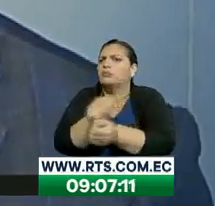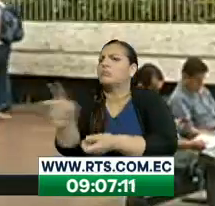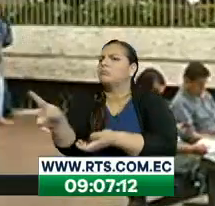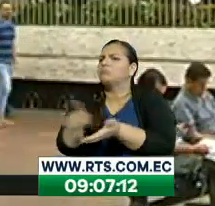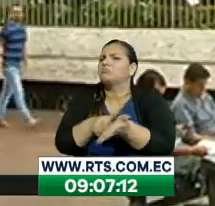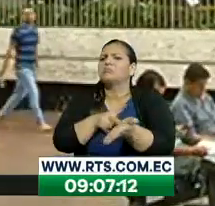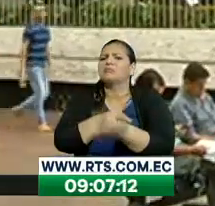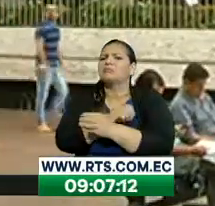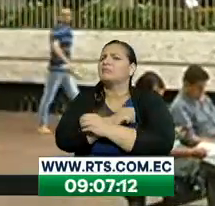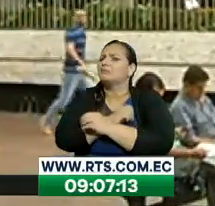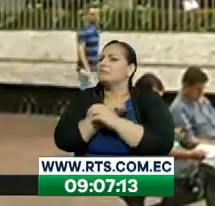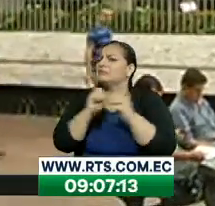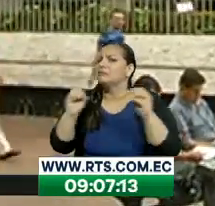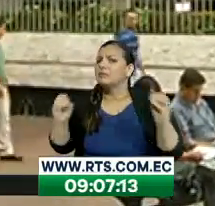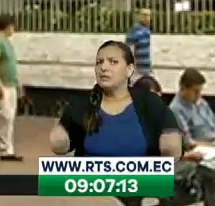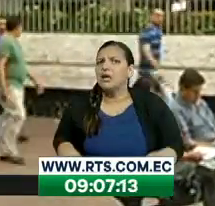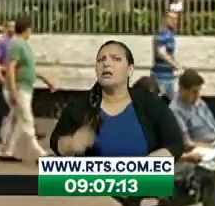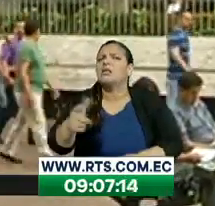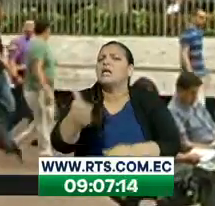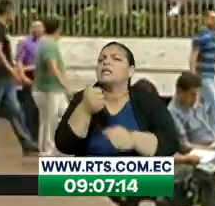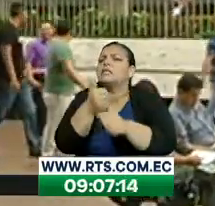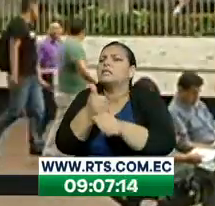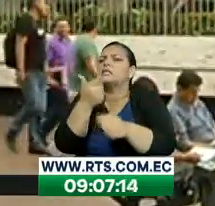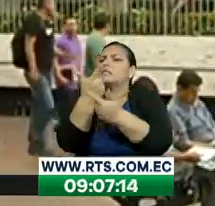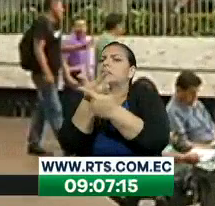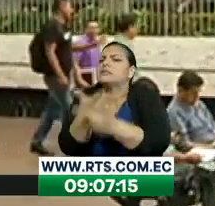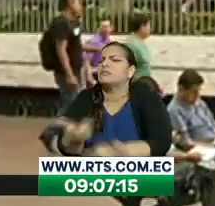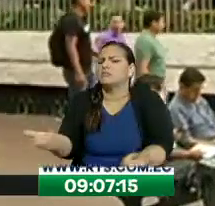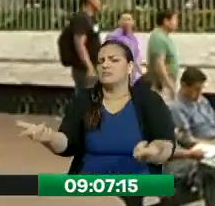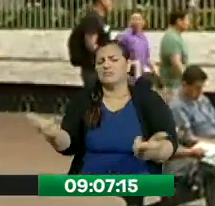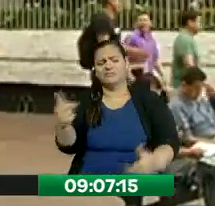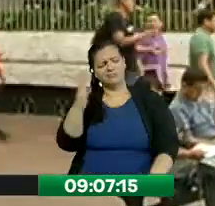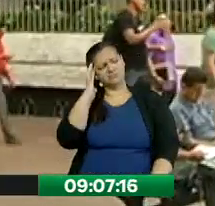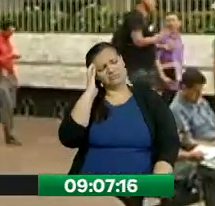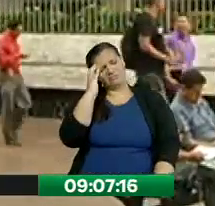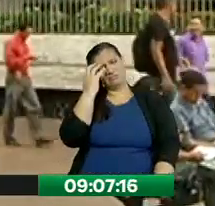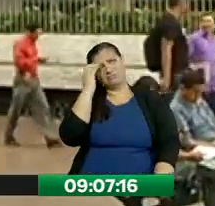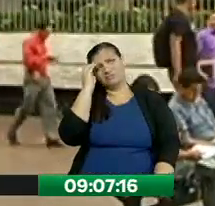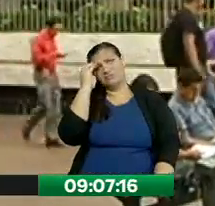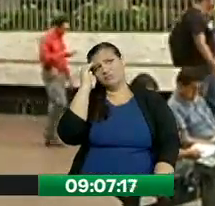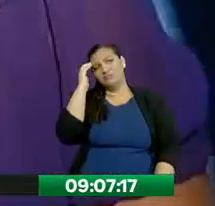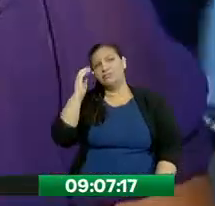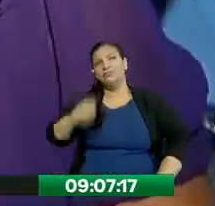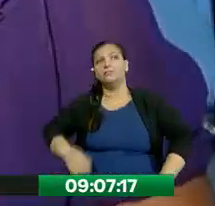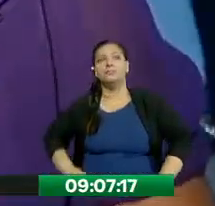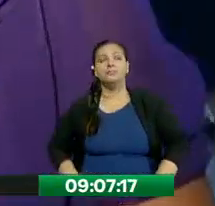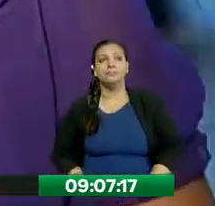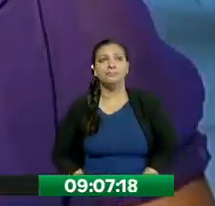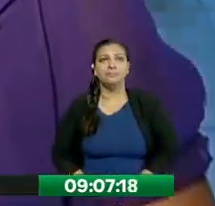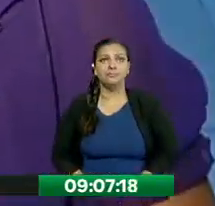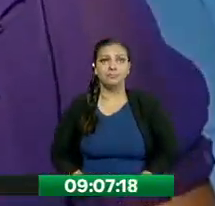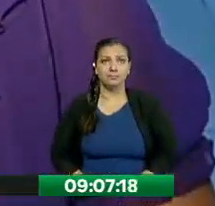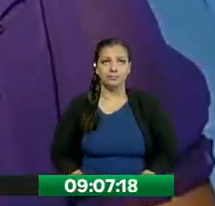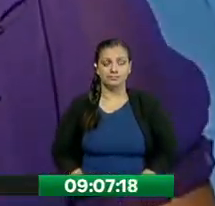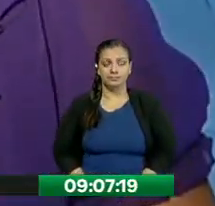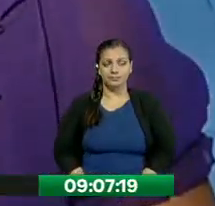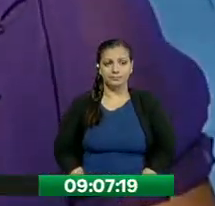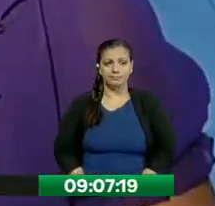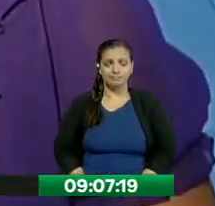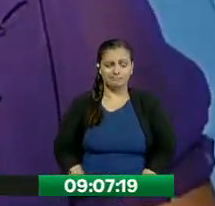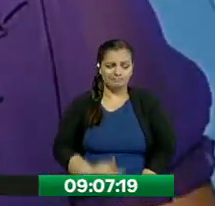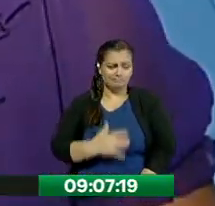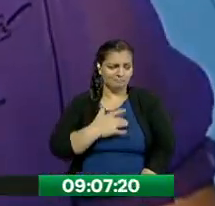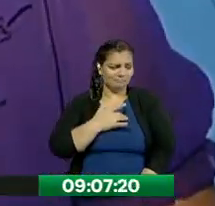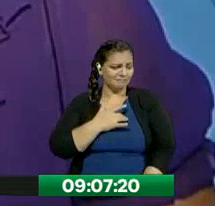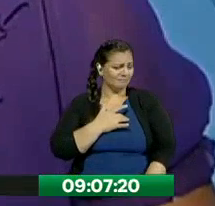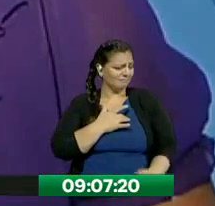cuanto uno de los jueces que conforma el tribunal se encuentra en otra audiencia, ¿no? Una reinstalación de audiencia. Bueno, sentimientos